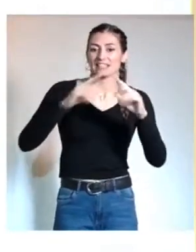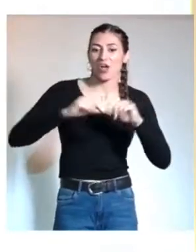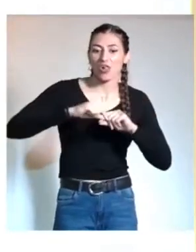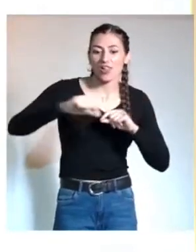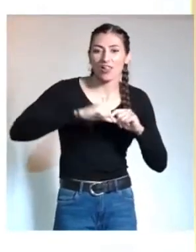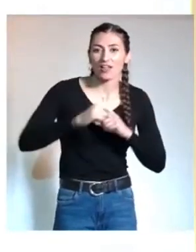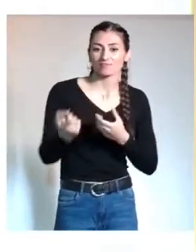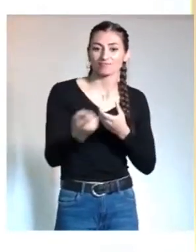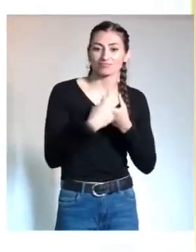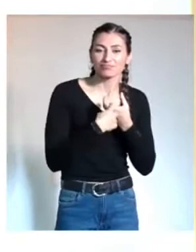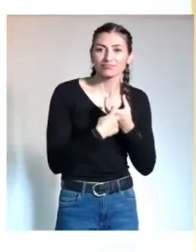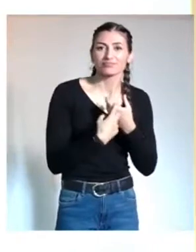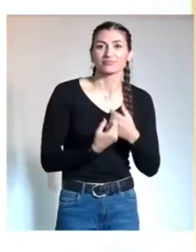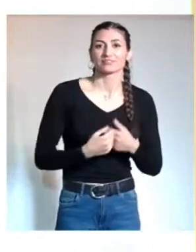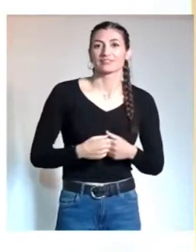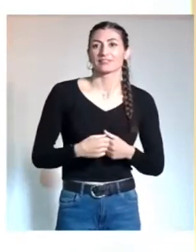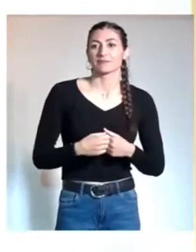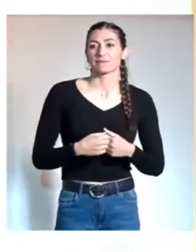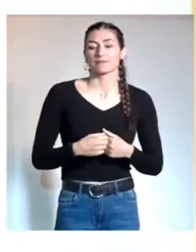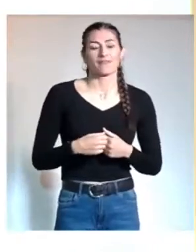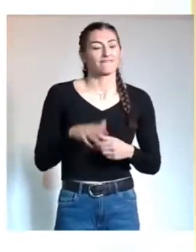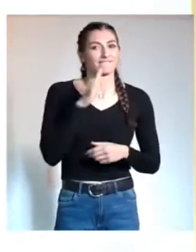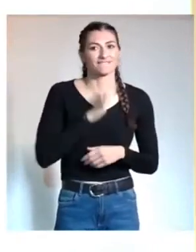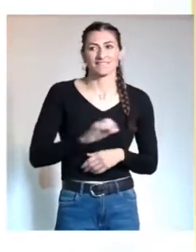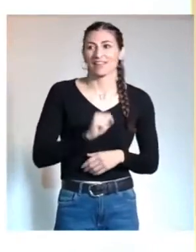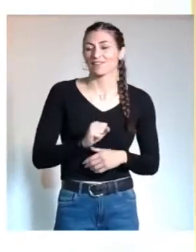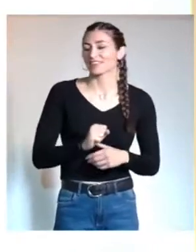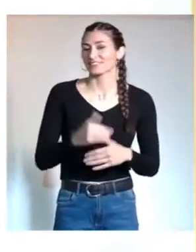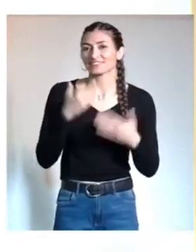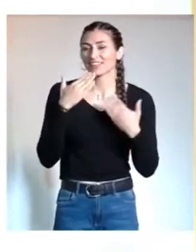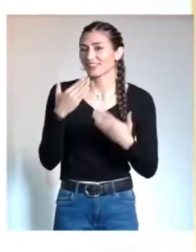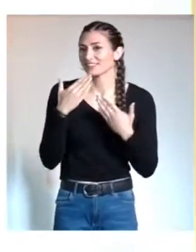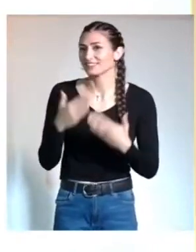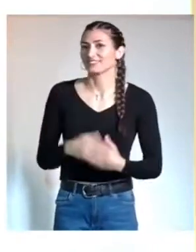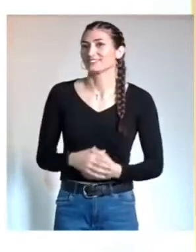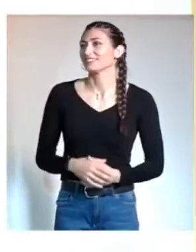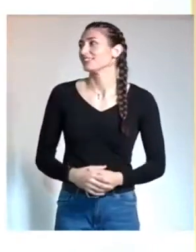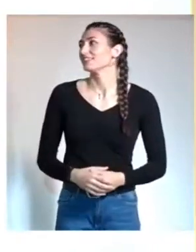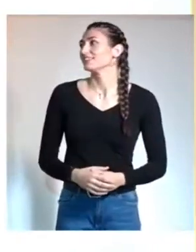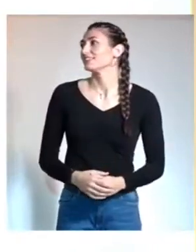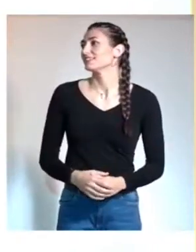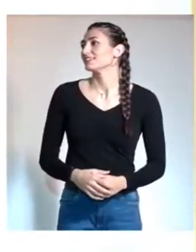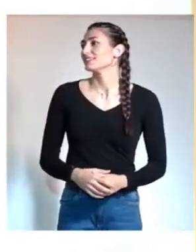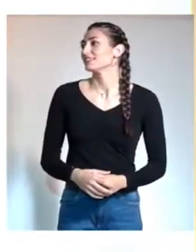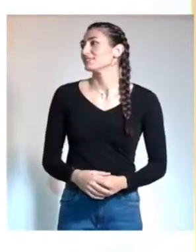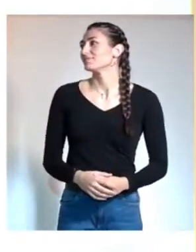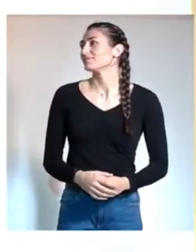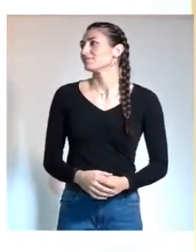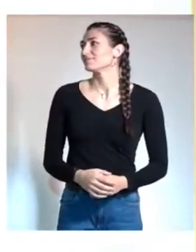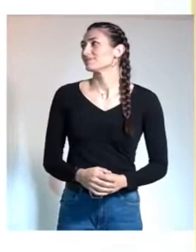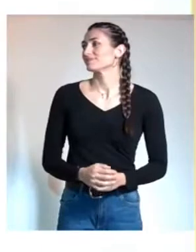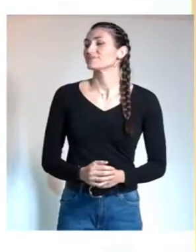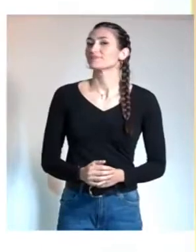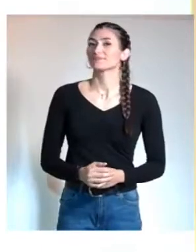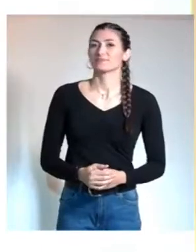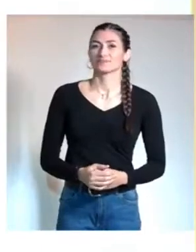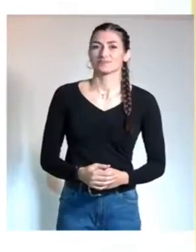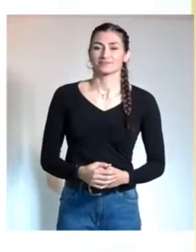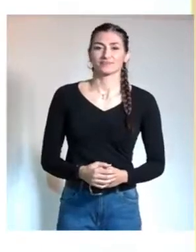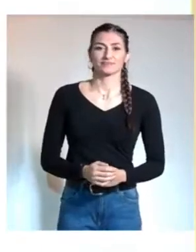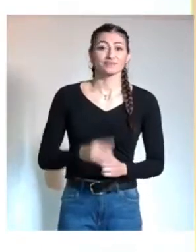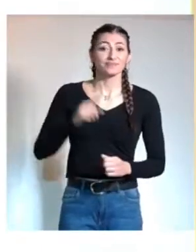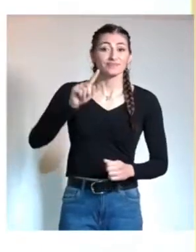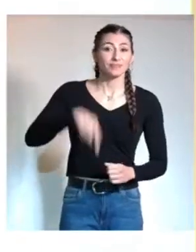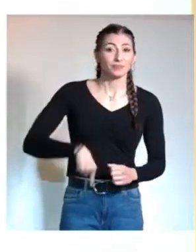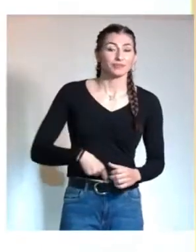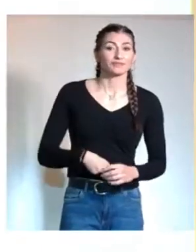casas online. ¡Qué maravilla! Hoy mil gracias. Y cómo no, pues bueno,